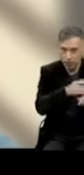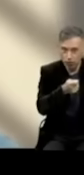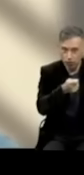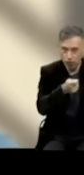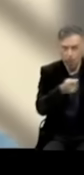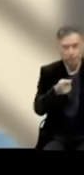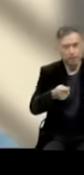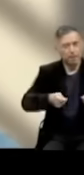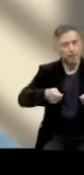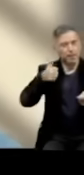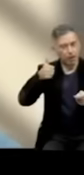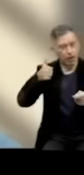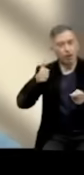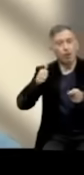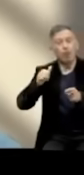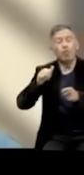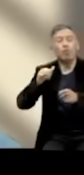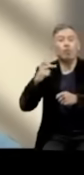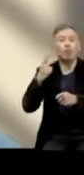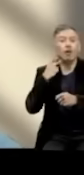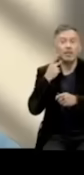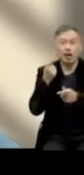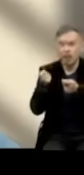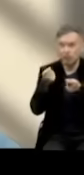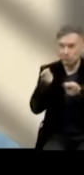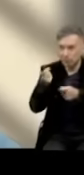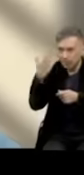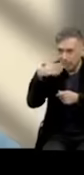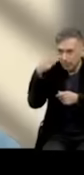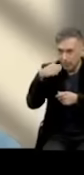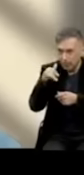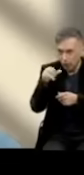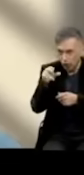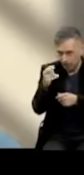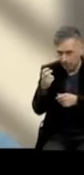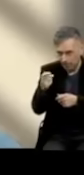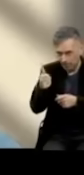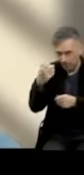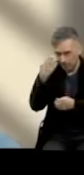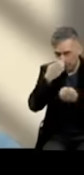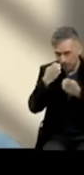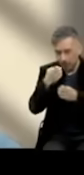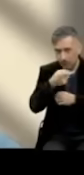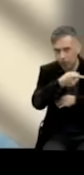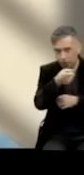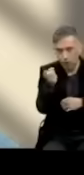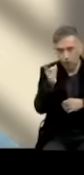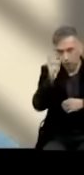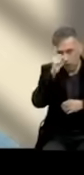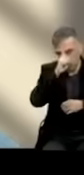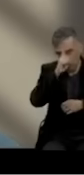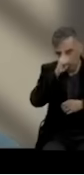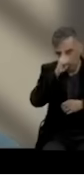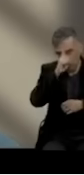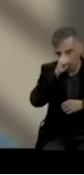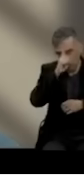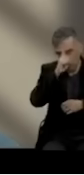políticas. Consejeros nacionales o locales son políticos.